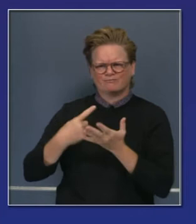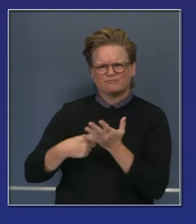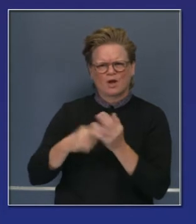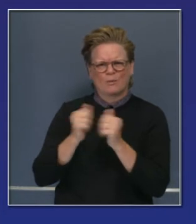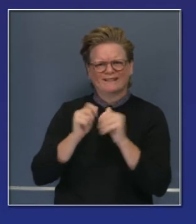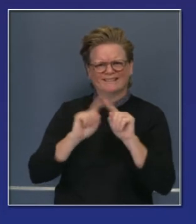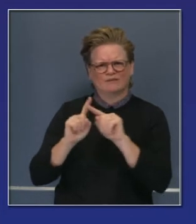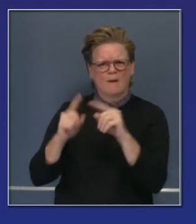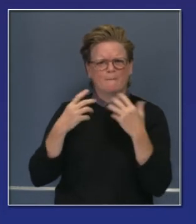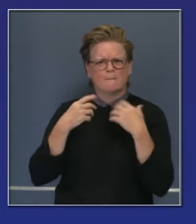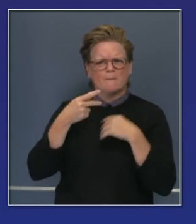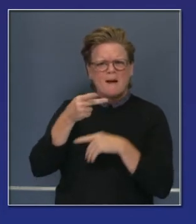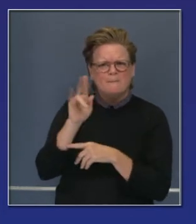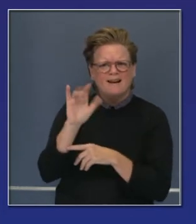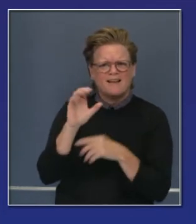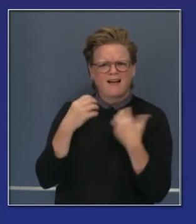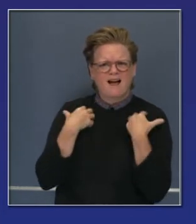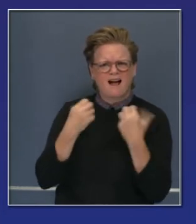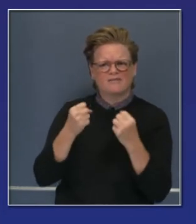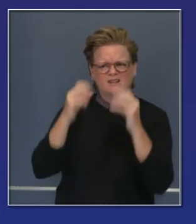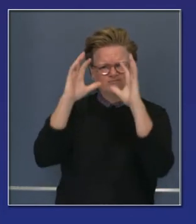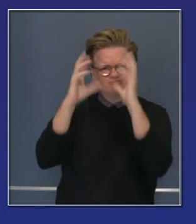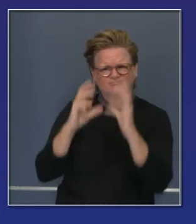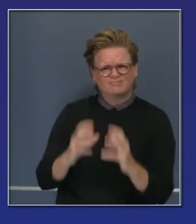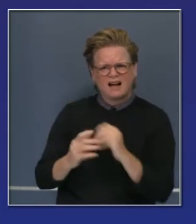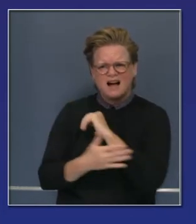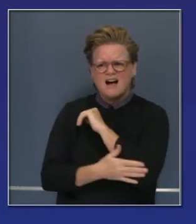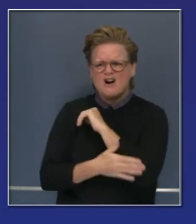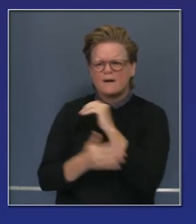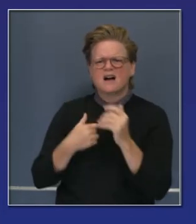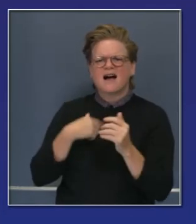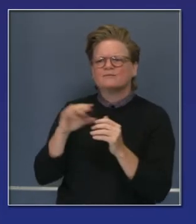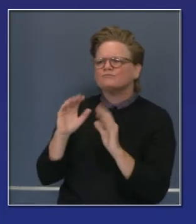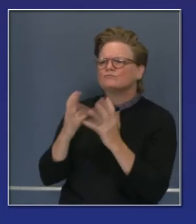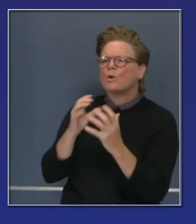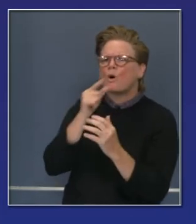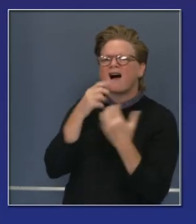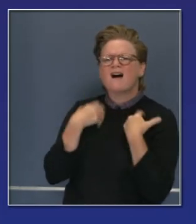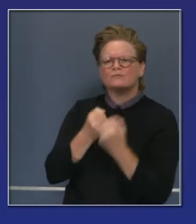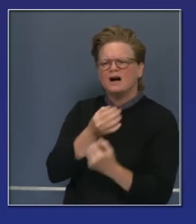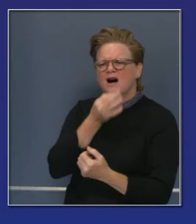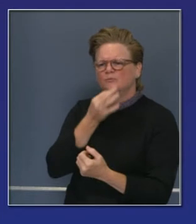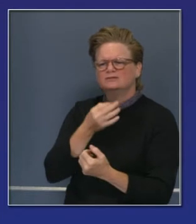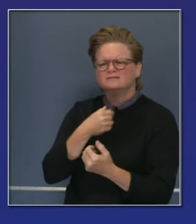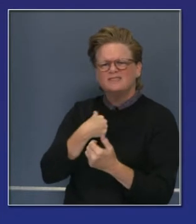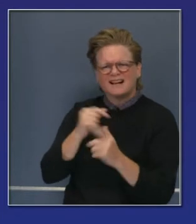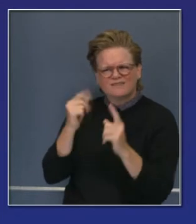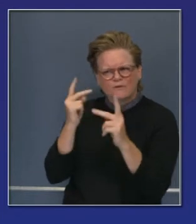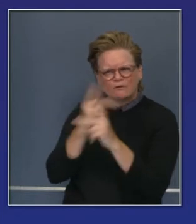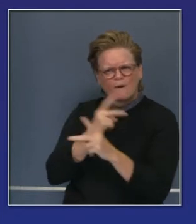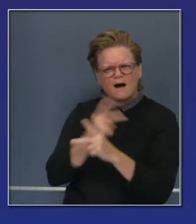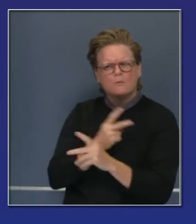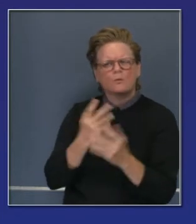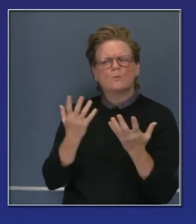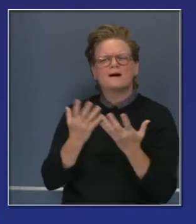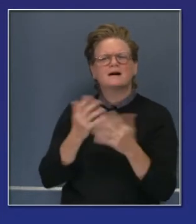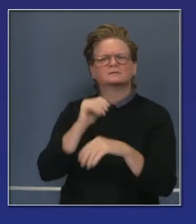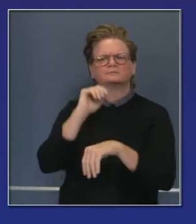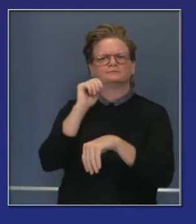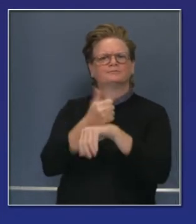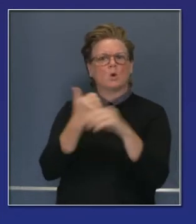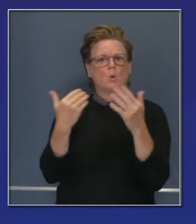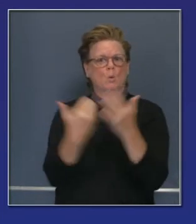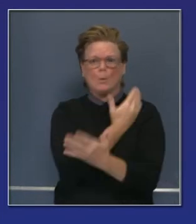de salubridad, por otros expertos y también en base a nuestra propia experiencia aquí en California para ajustar